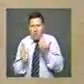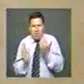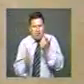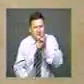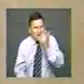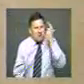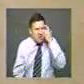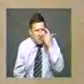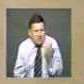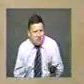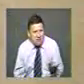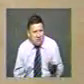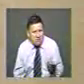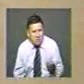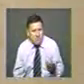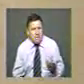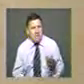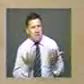en la